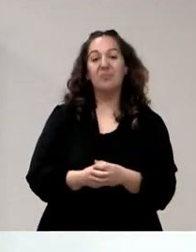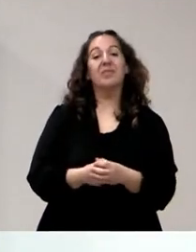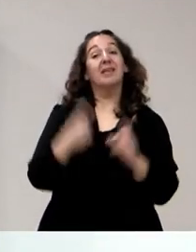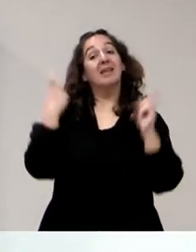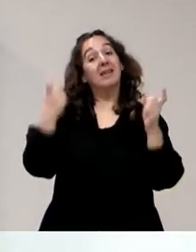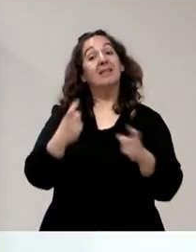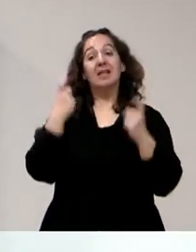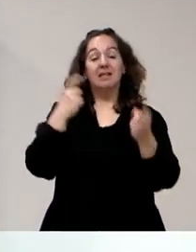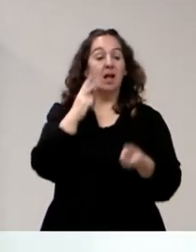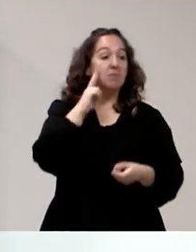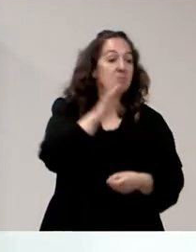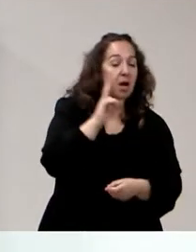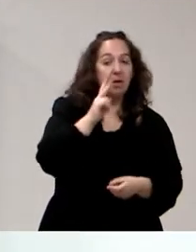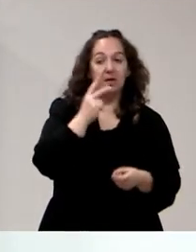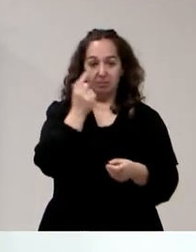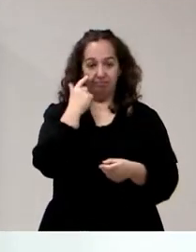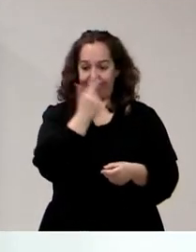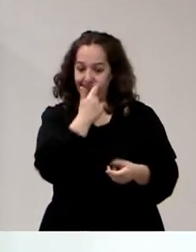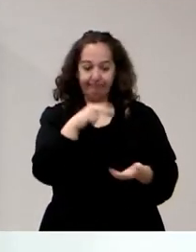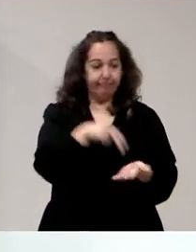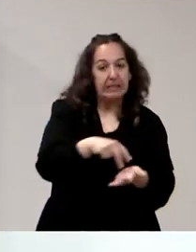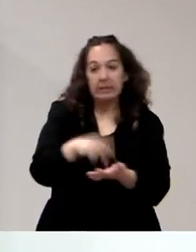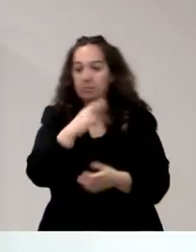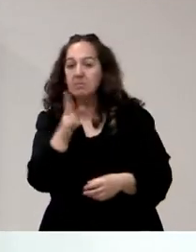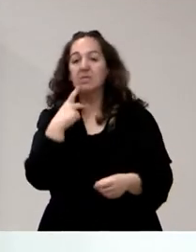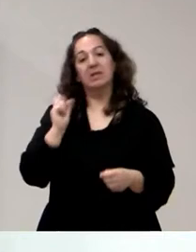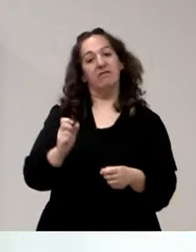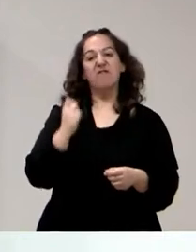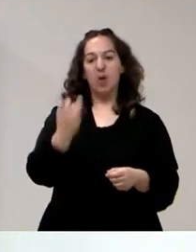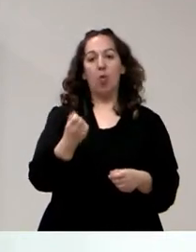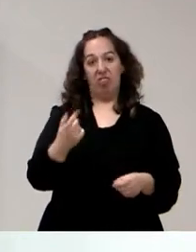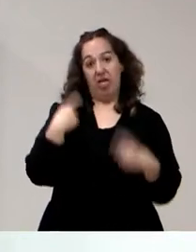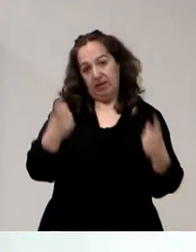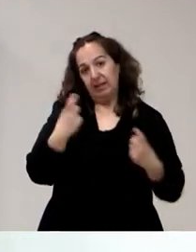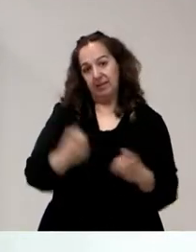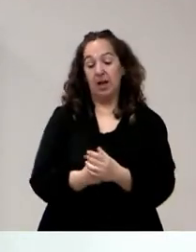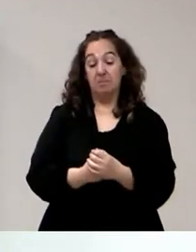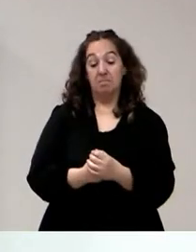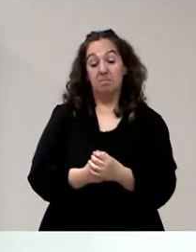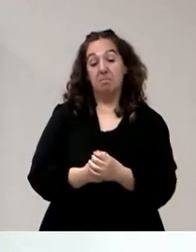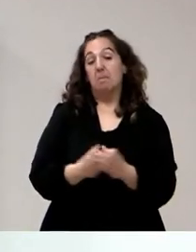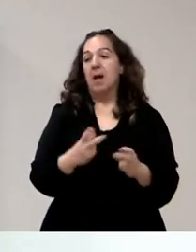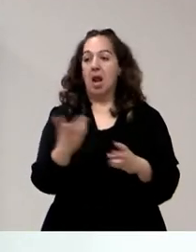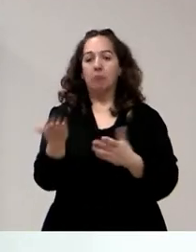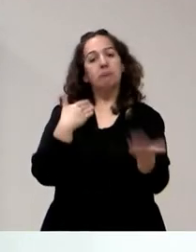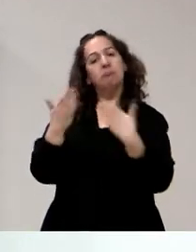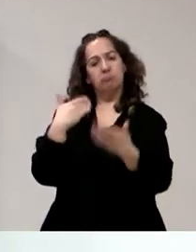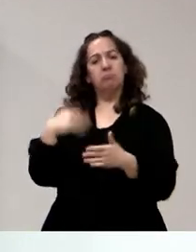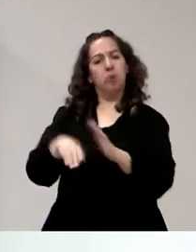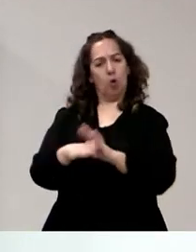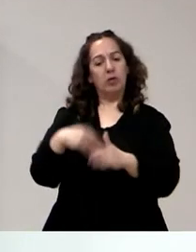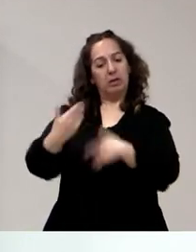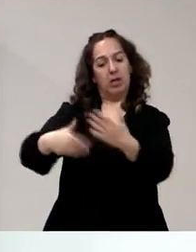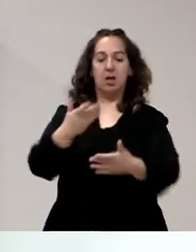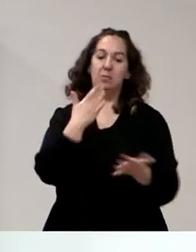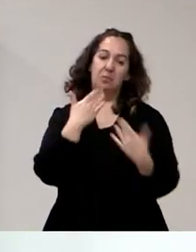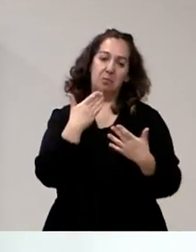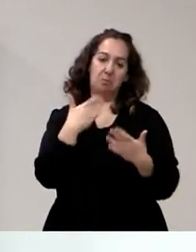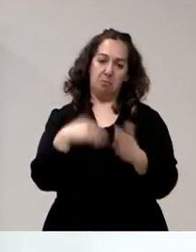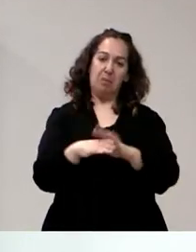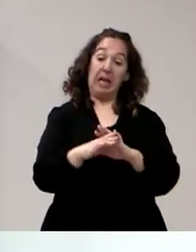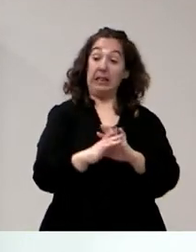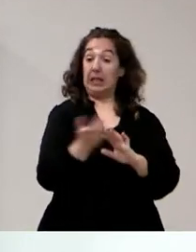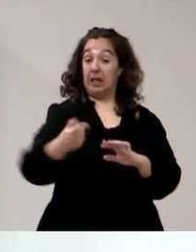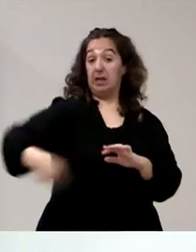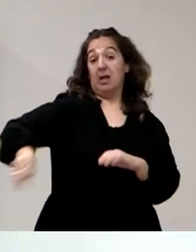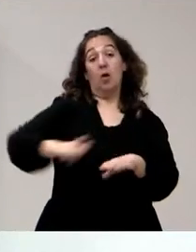eh todo lo posible el territorio con la mayor frecuencia posible para Bueno pues que haya una comunicación constante un diálogo permanente entre